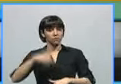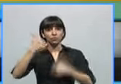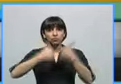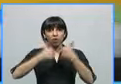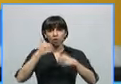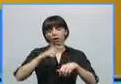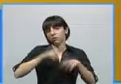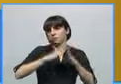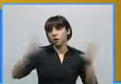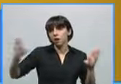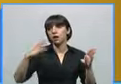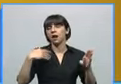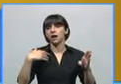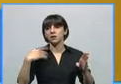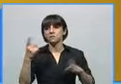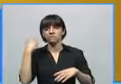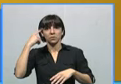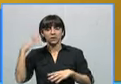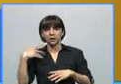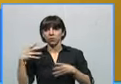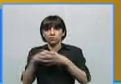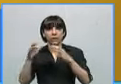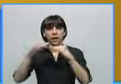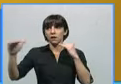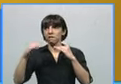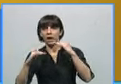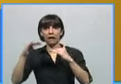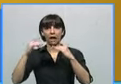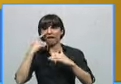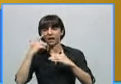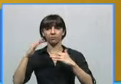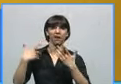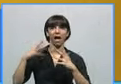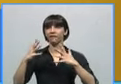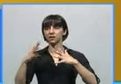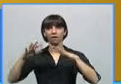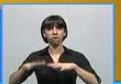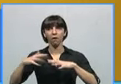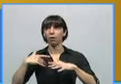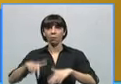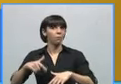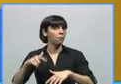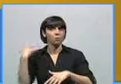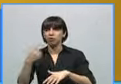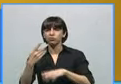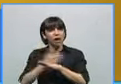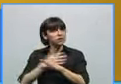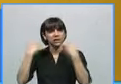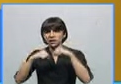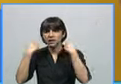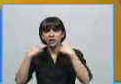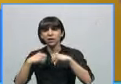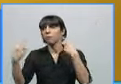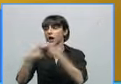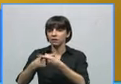largos y sin el nivel con el que veníamos jugando a veces te chanche un poco te tira para abajo pero bueno no dejamos de entrenar eh jugábamos partidos